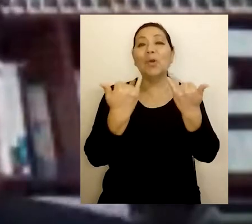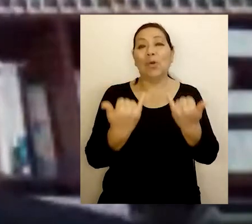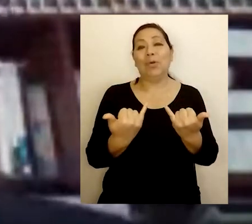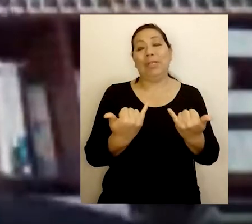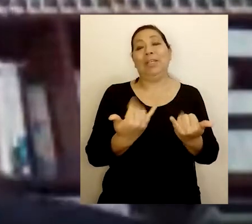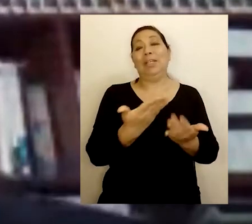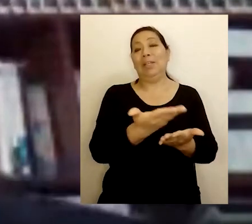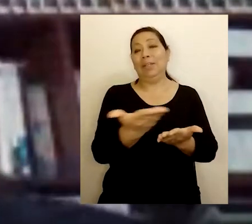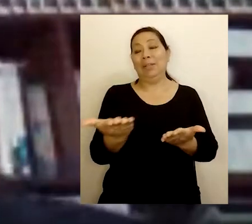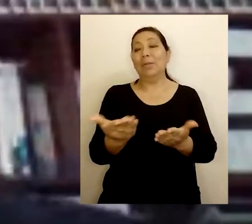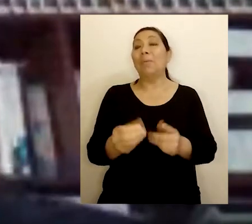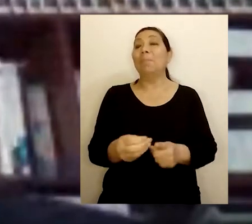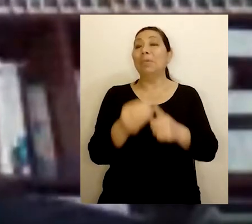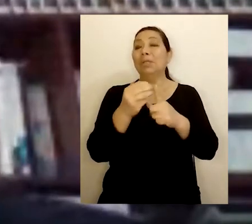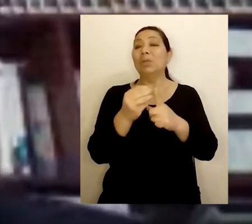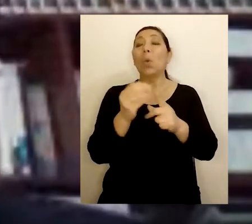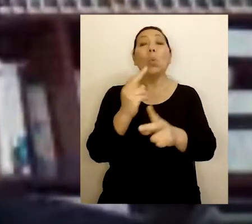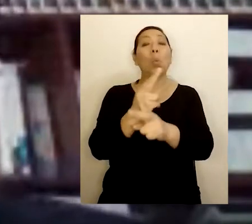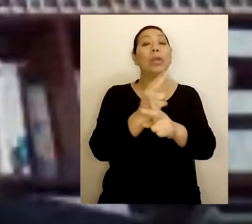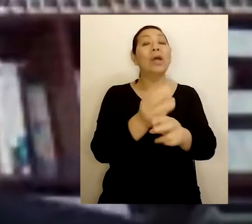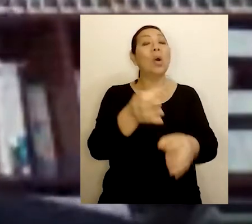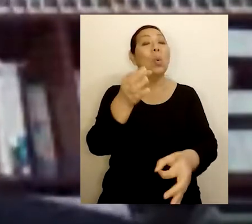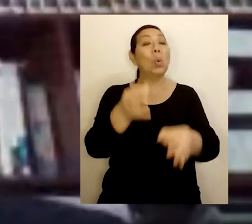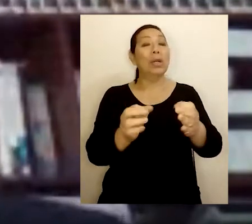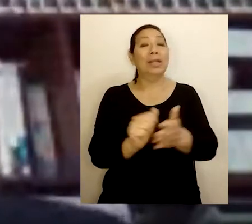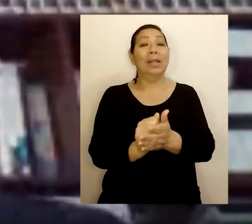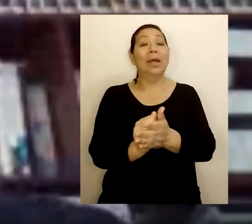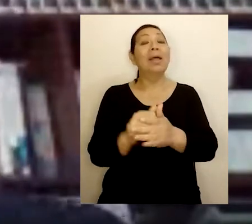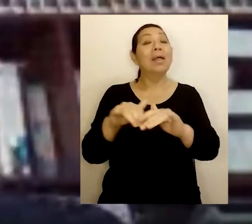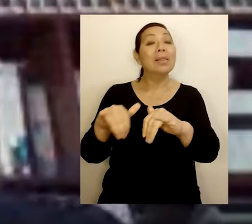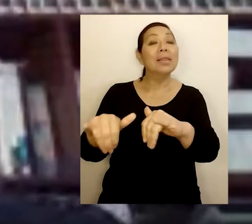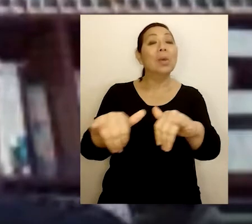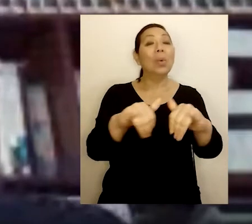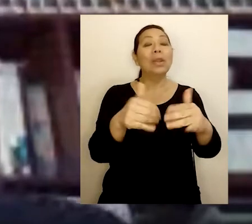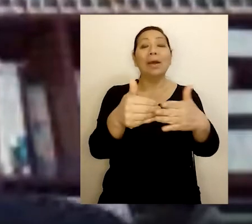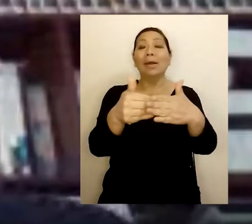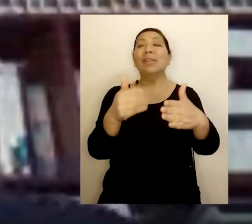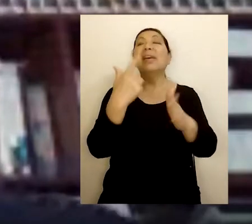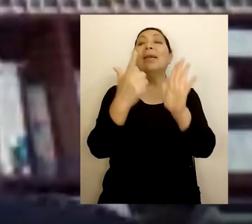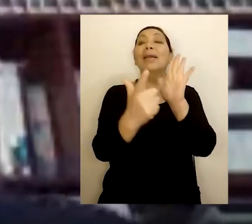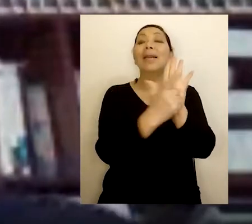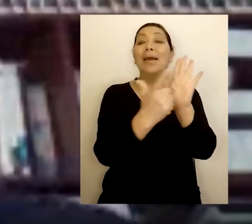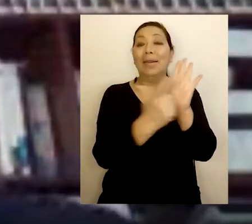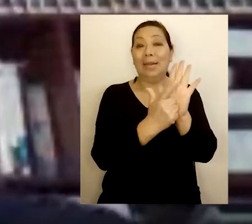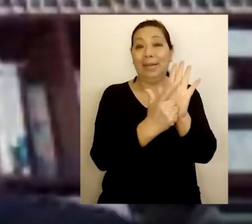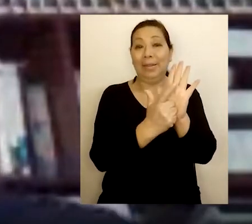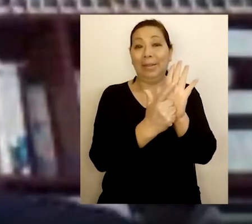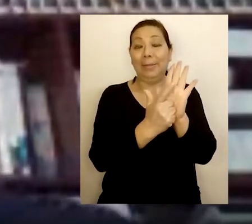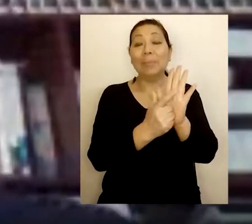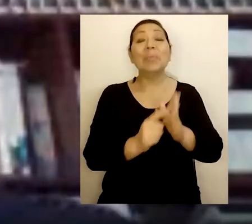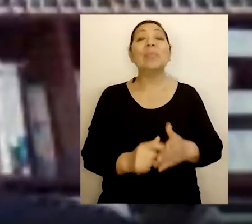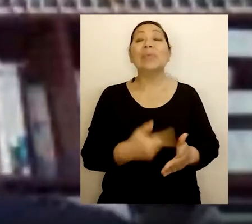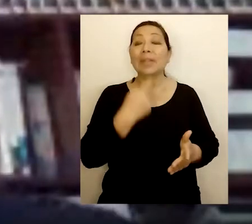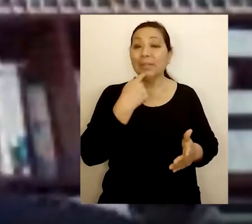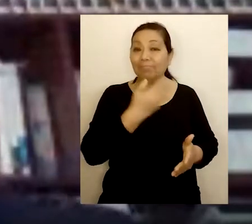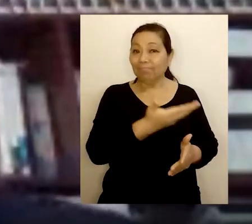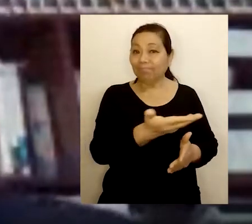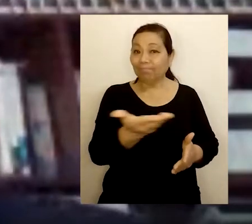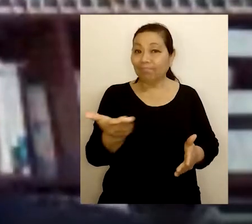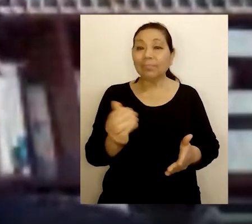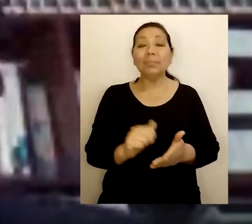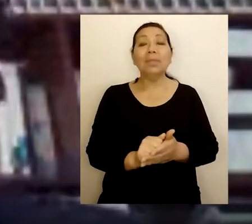por cierto, los principios de seguridad jurídica y de igualdad ante la ley. En el presente caso, señores